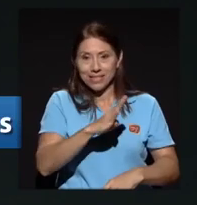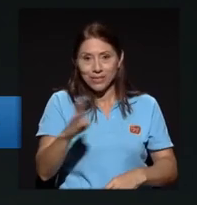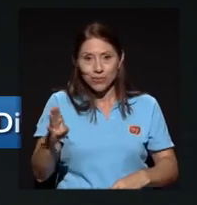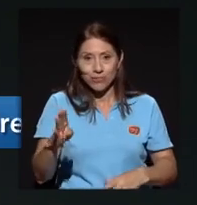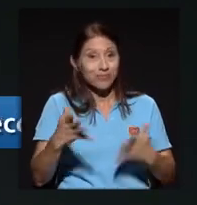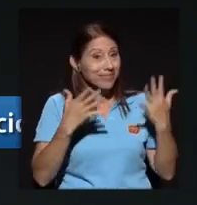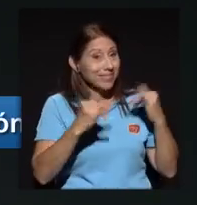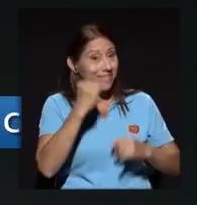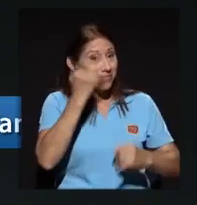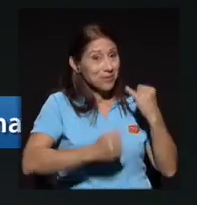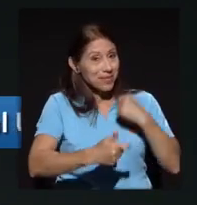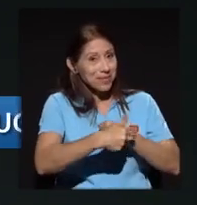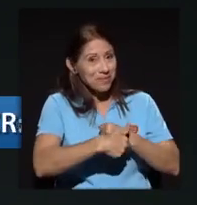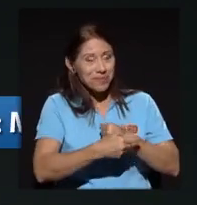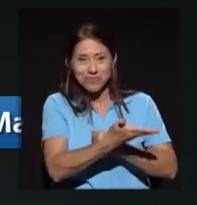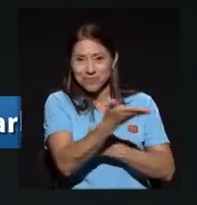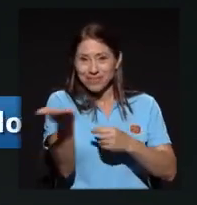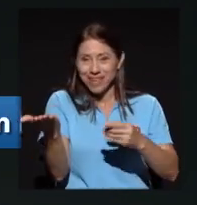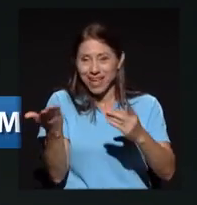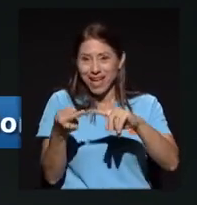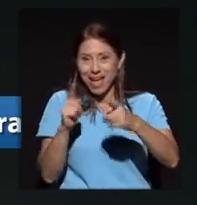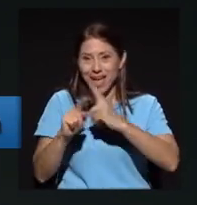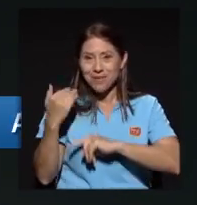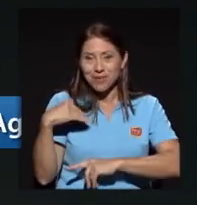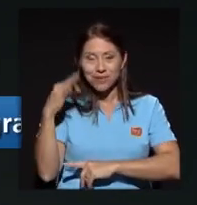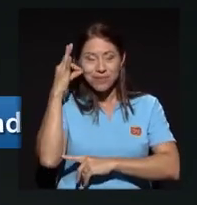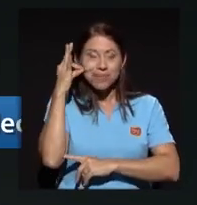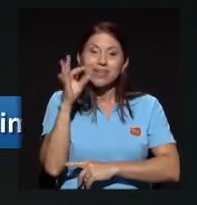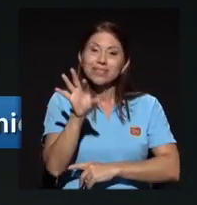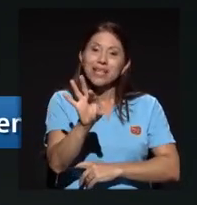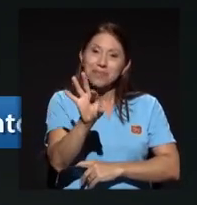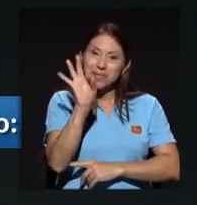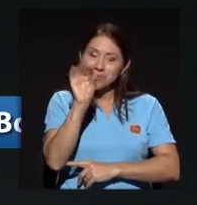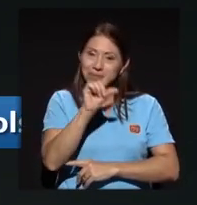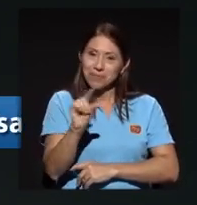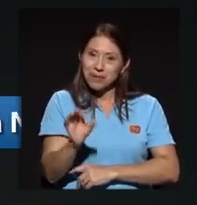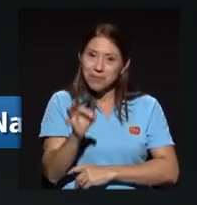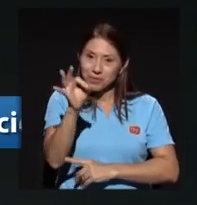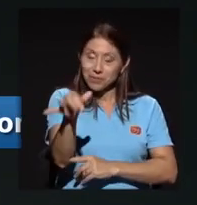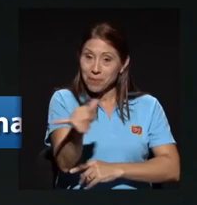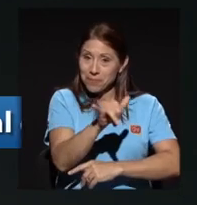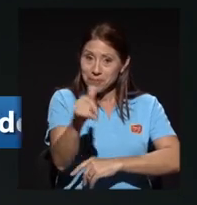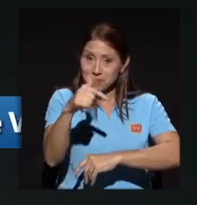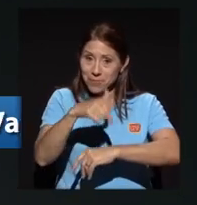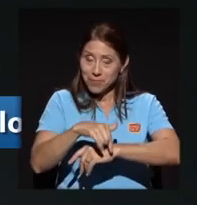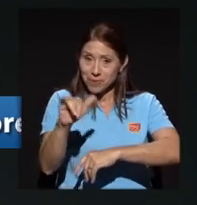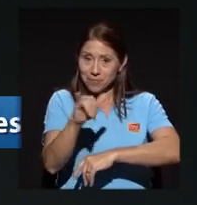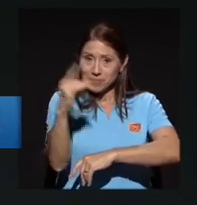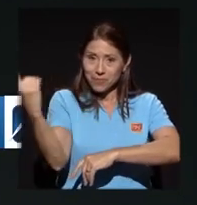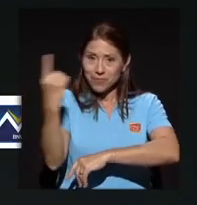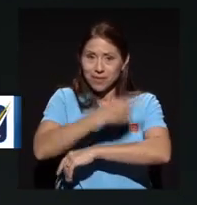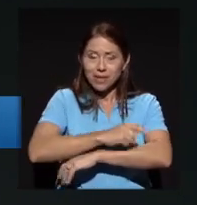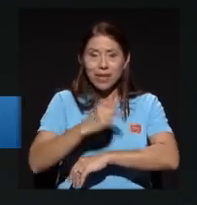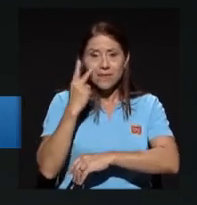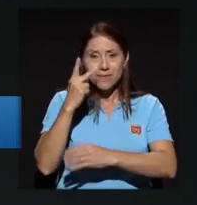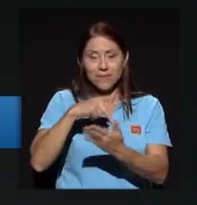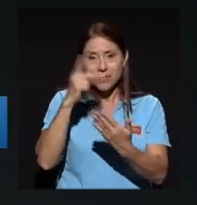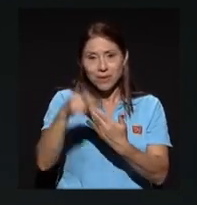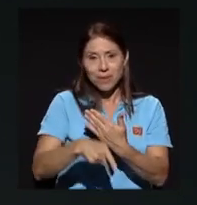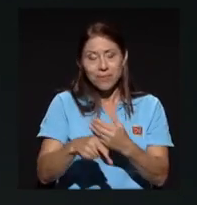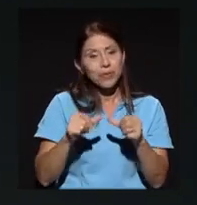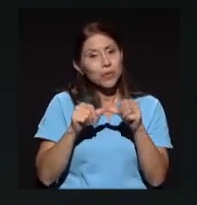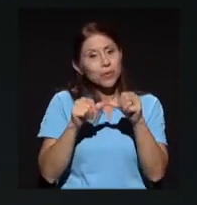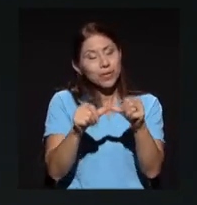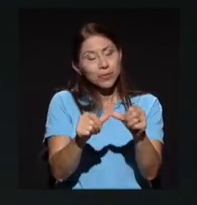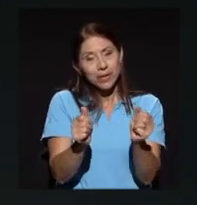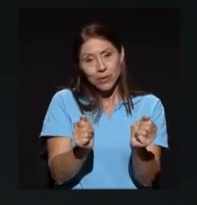el tiempo. A las amigas y amigos los invitamos a que la próxima semana, en los mismos tiempos y circunstancias, nos acompañen y quédense